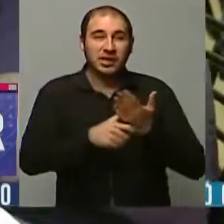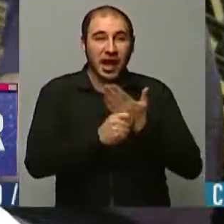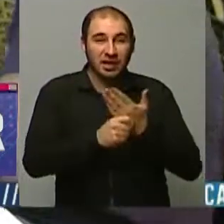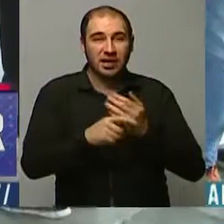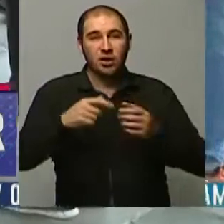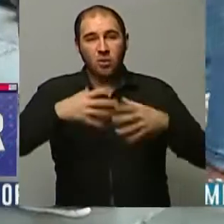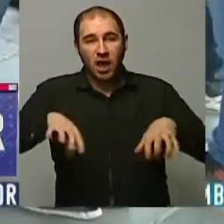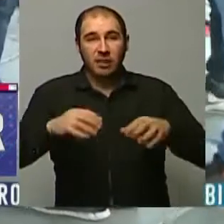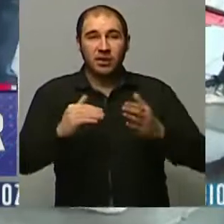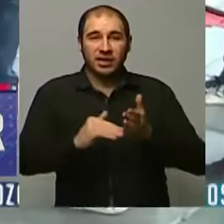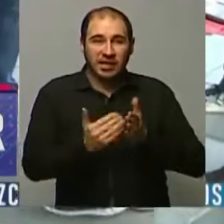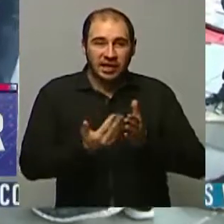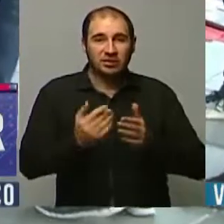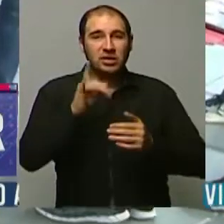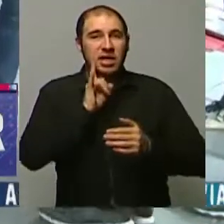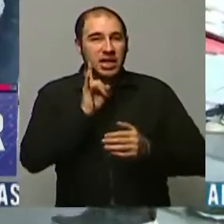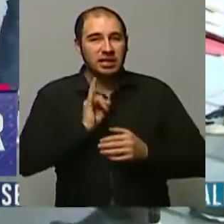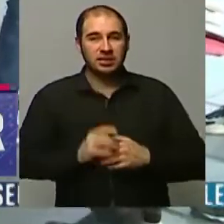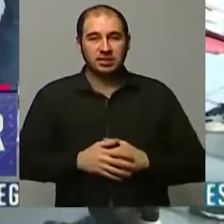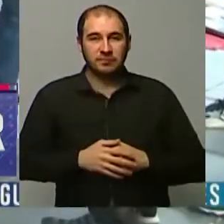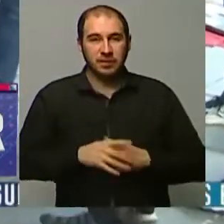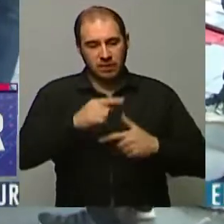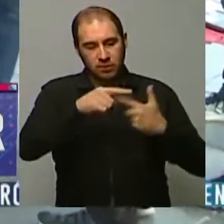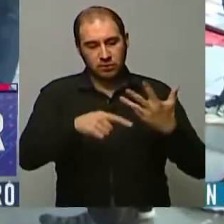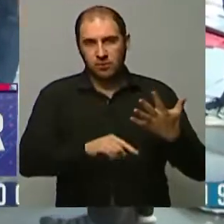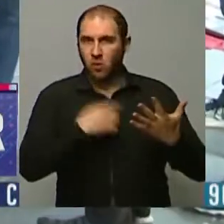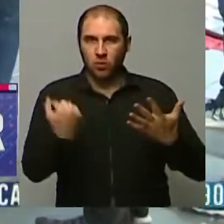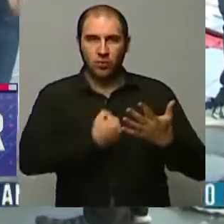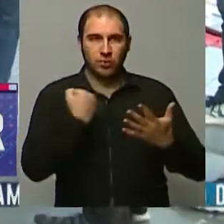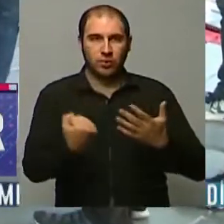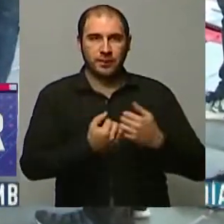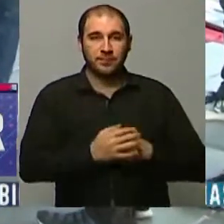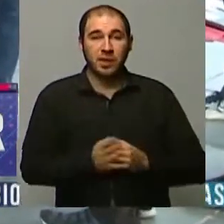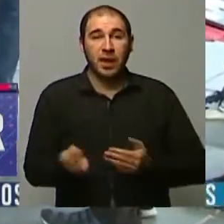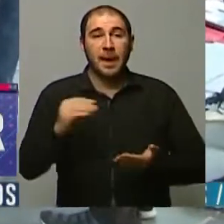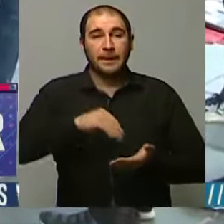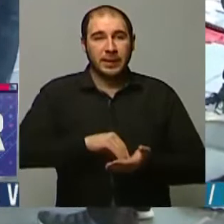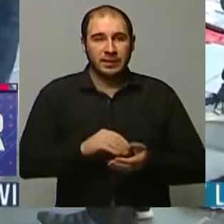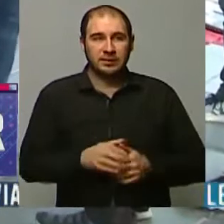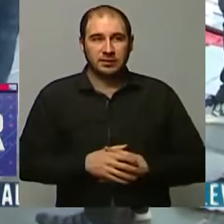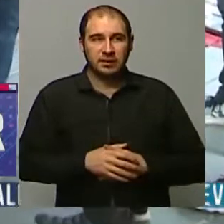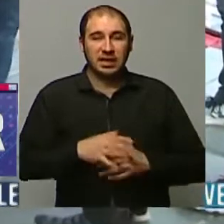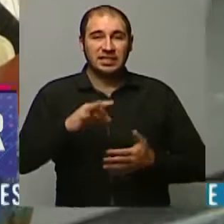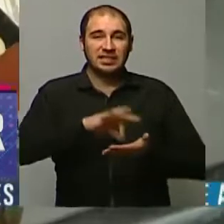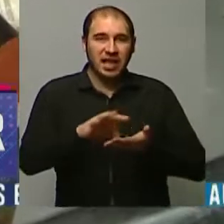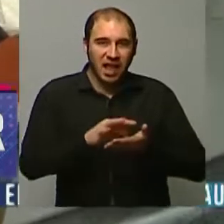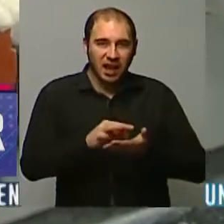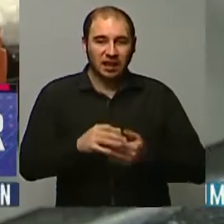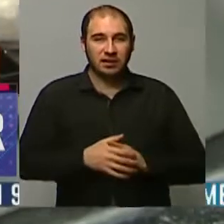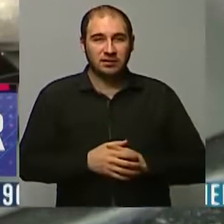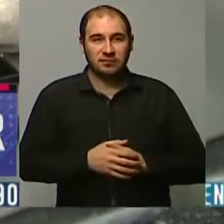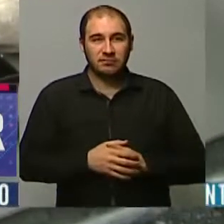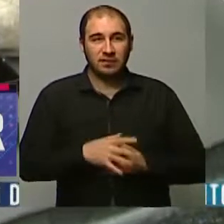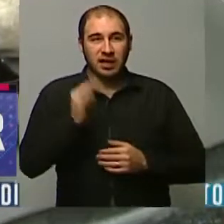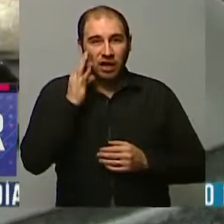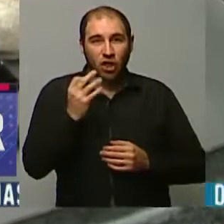el huevo, el queso, la leche, son fundamentales. A eso deben agregarse cereales y legumbres, por lo